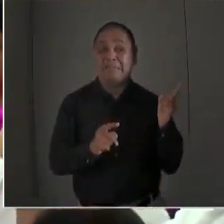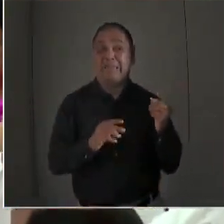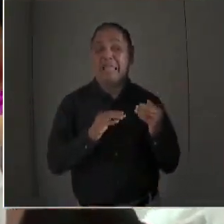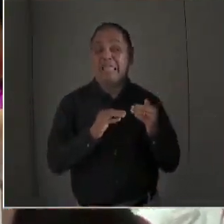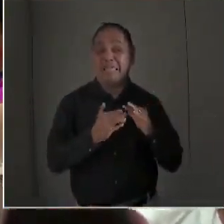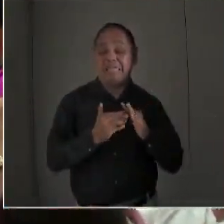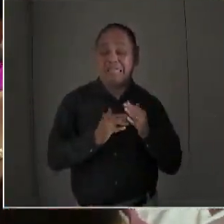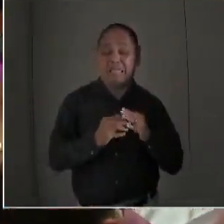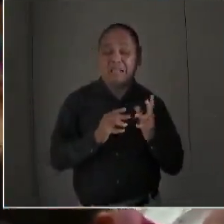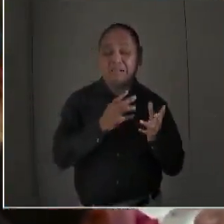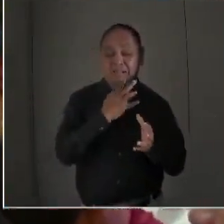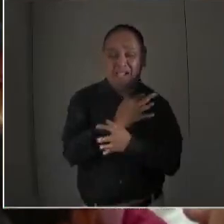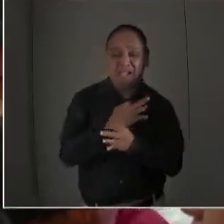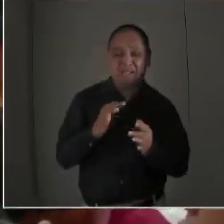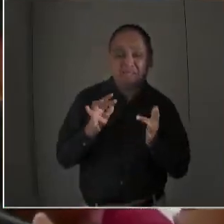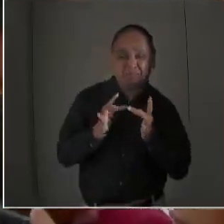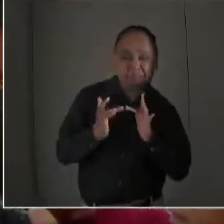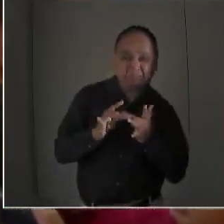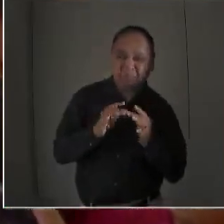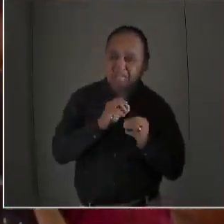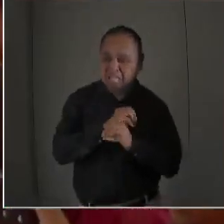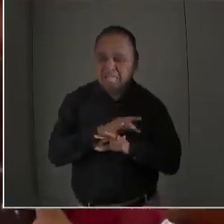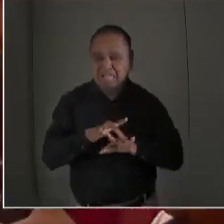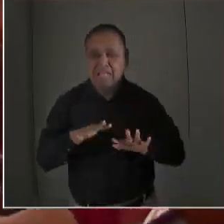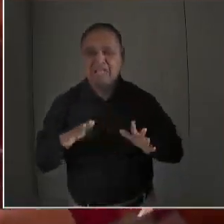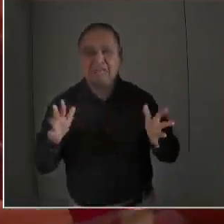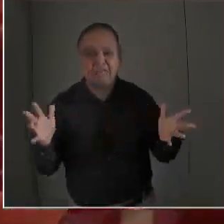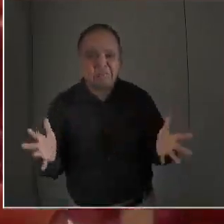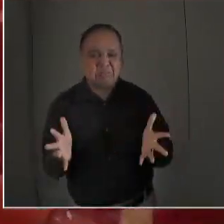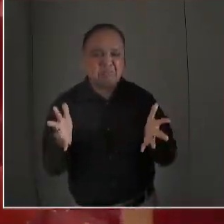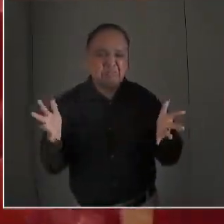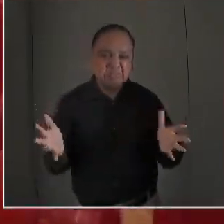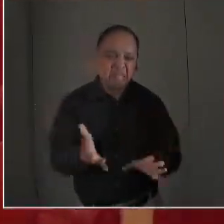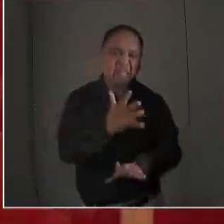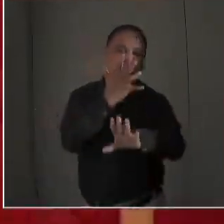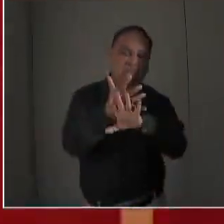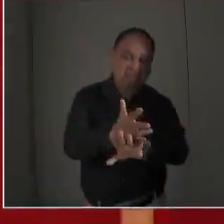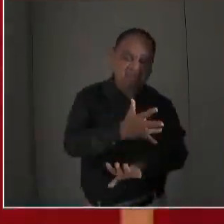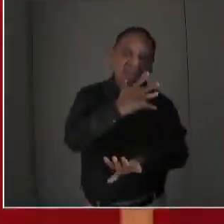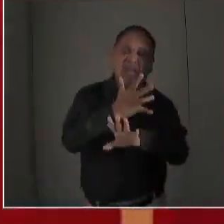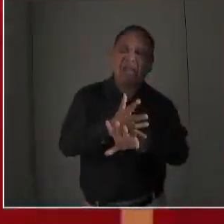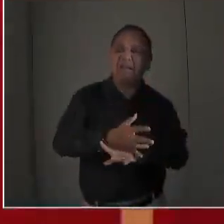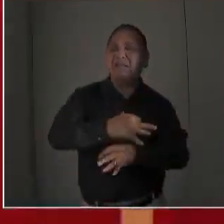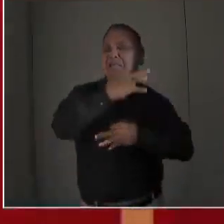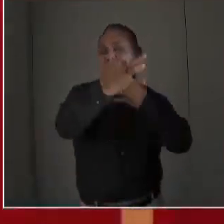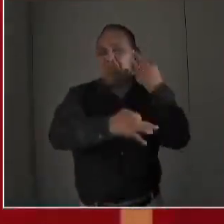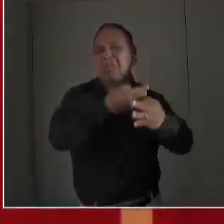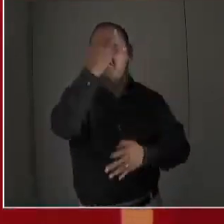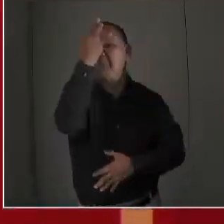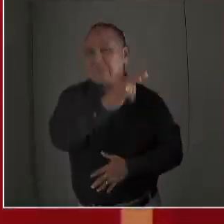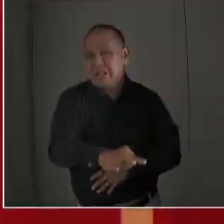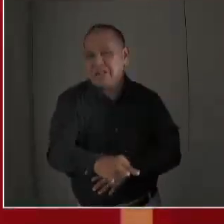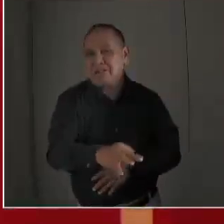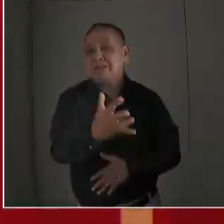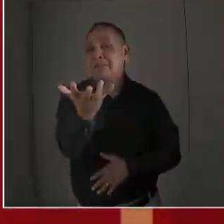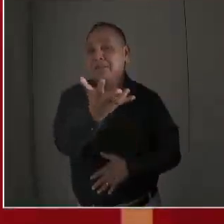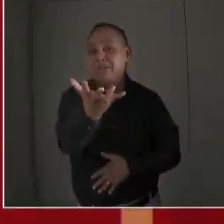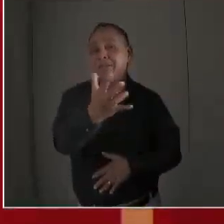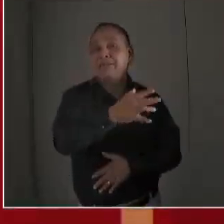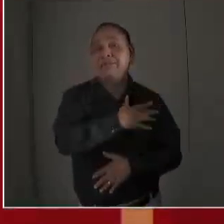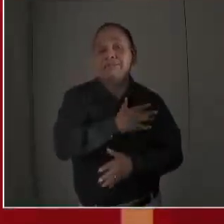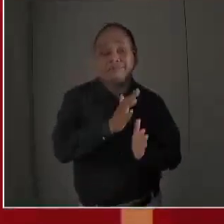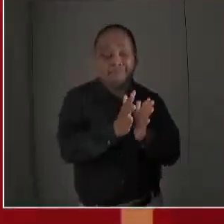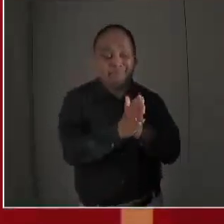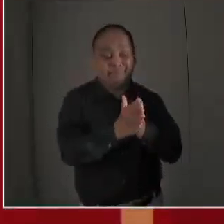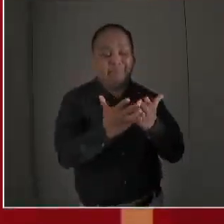en todos los medios, las campañas masivas de noticias falsas. Teníamos el Regeneración